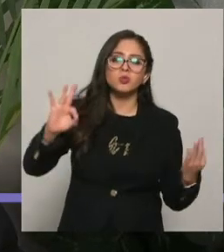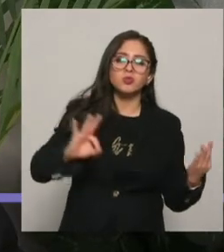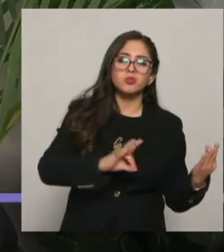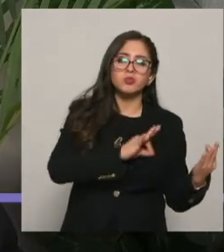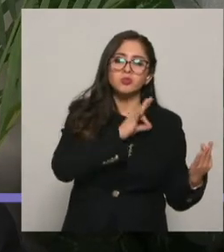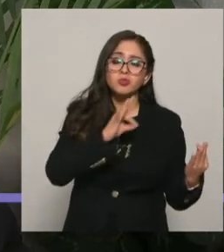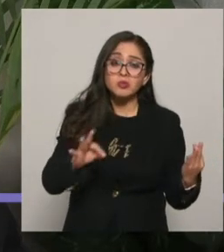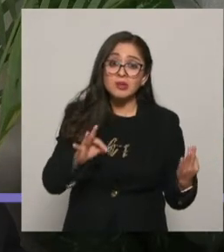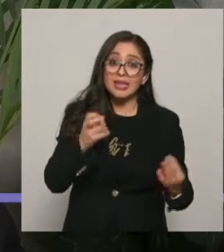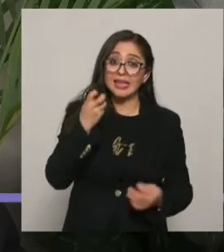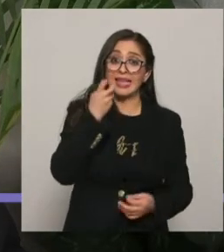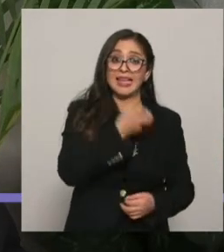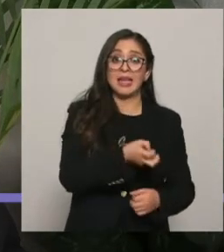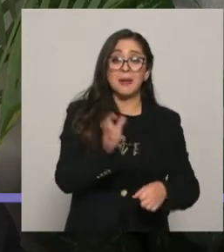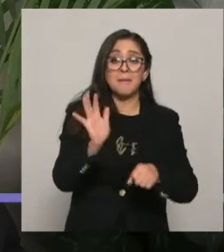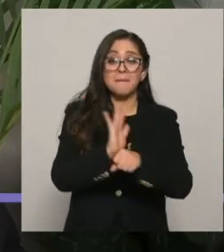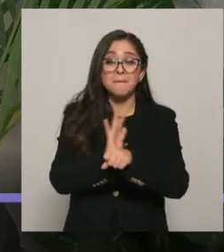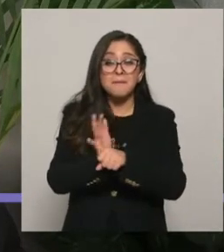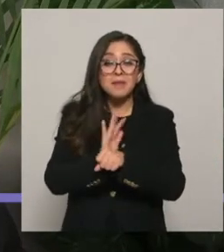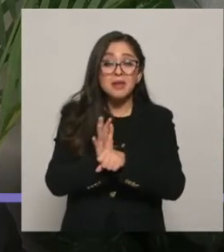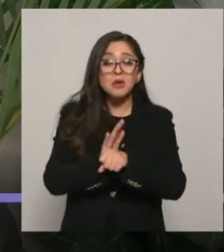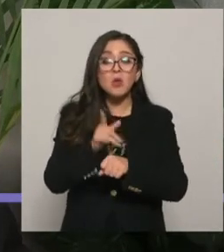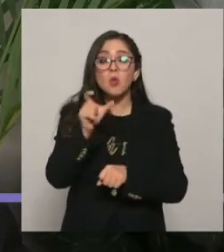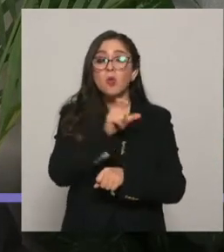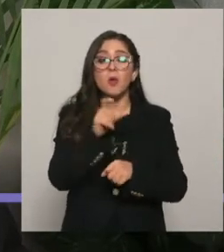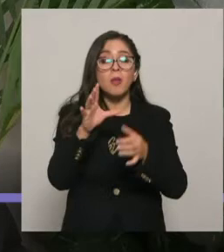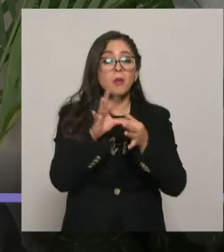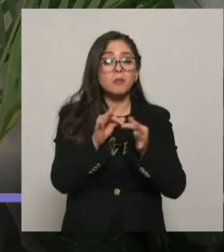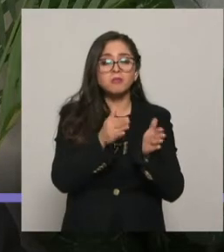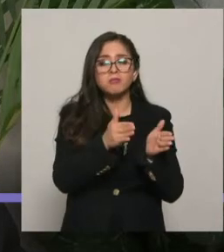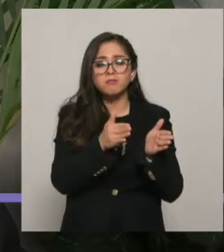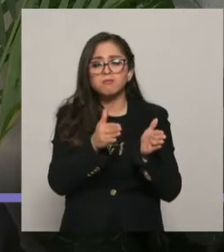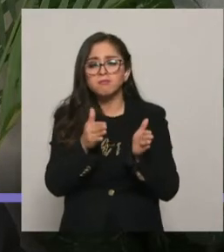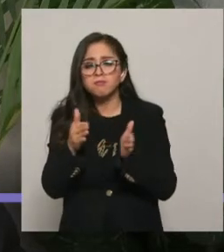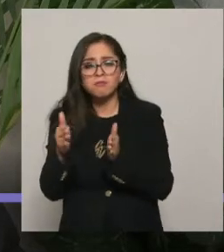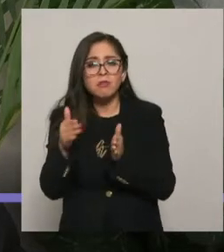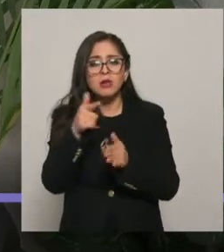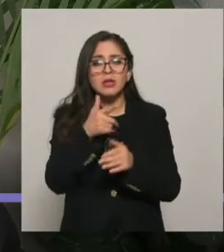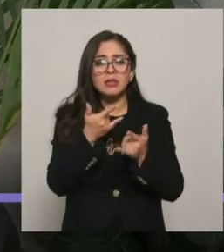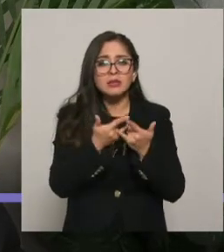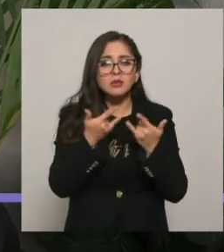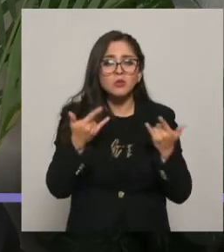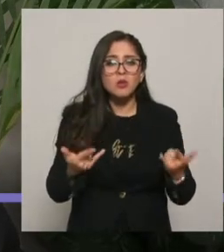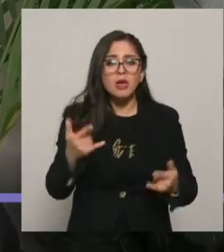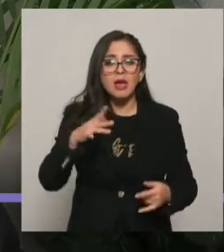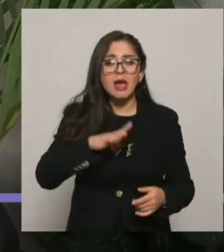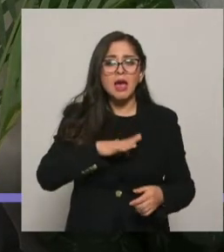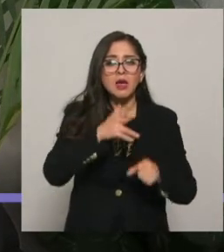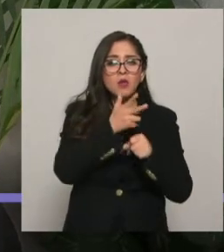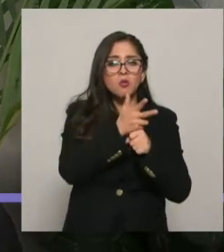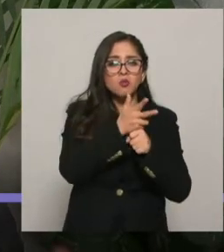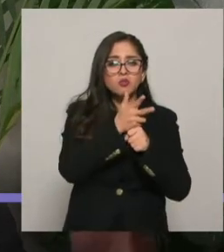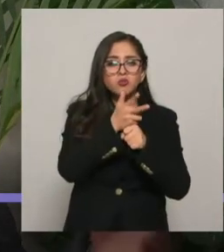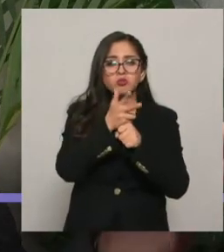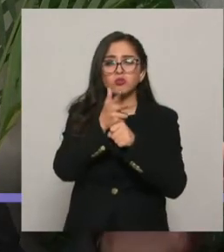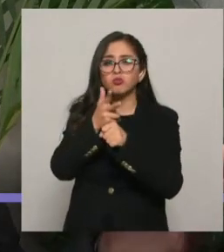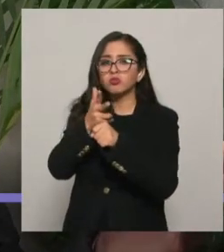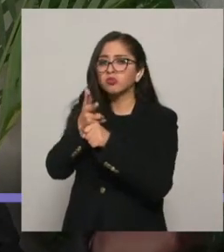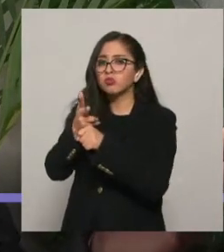esta película, en algún momento de la historia, hay tomas del panteón y ya